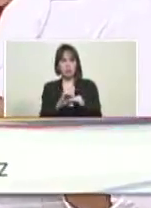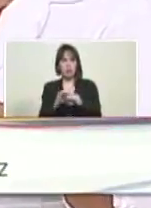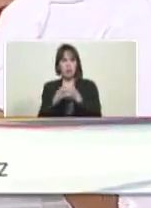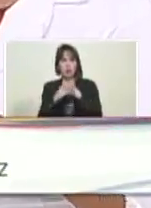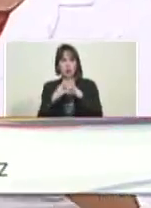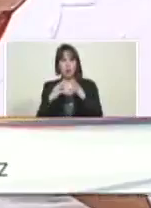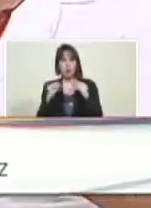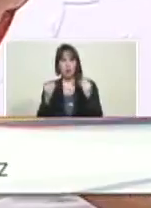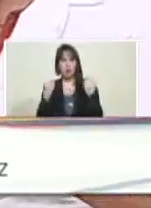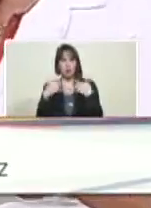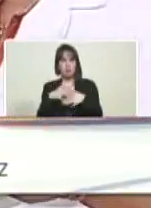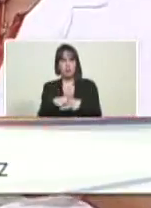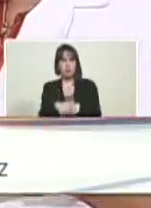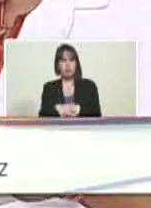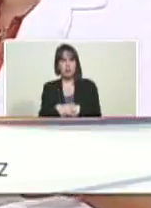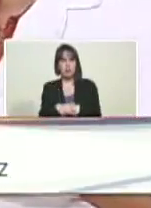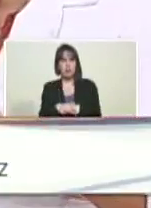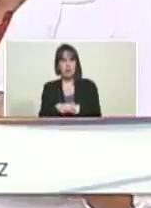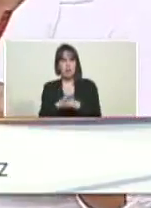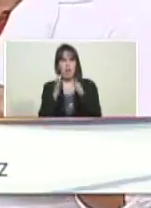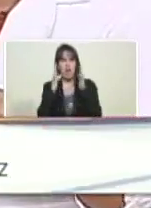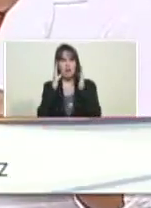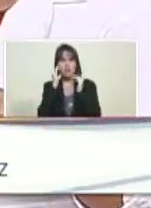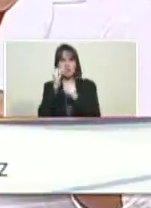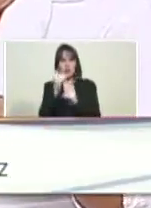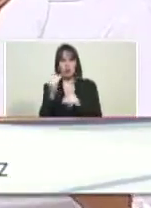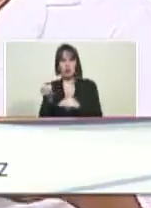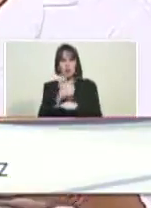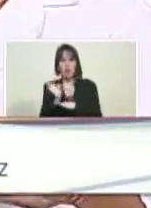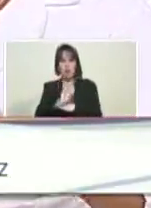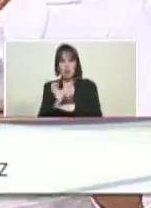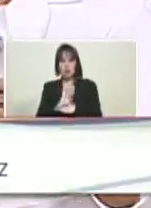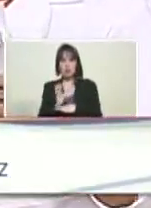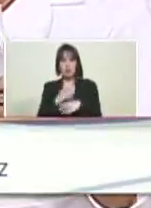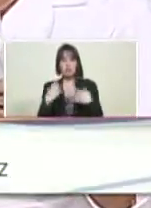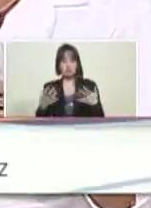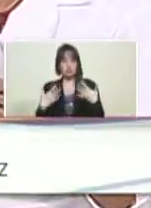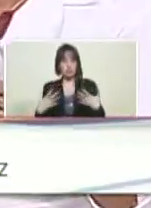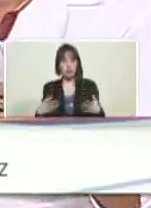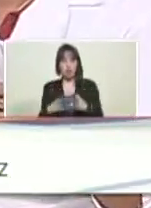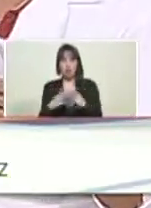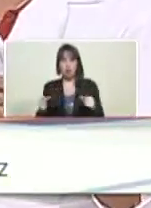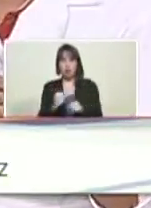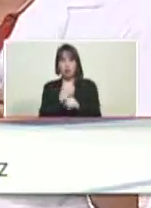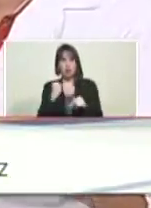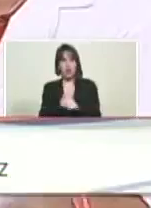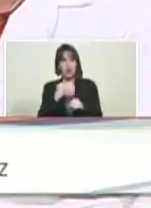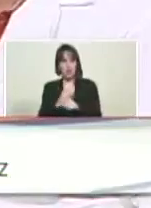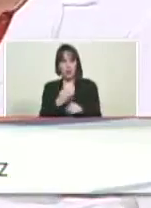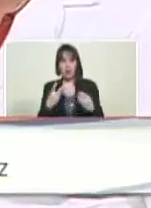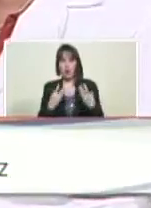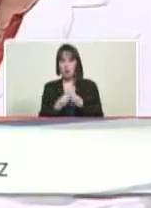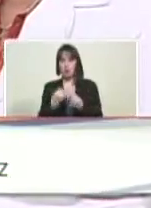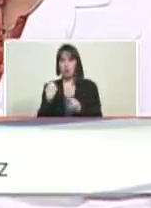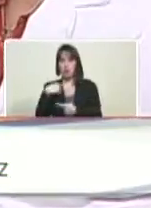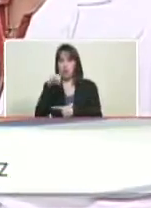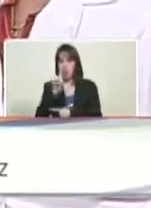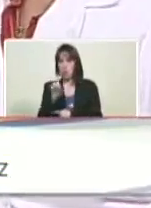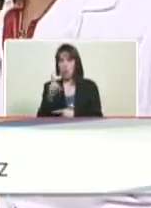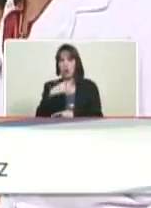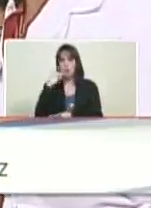red, desde la red ambulatoria hasta la red especializada, que todos trabajen bajo una sola política de